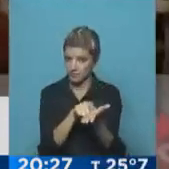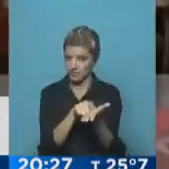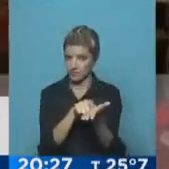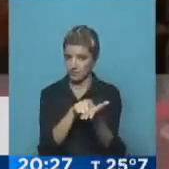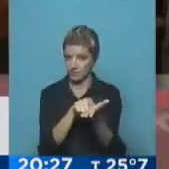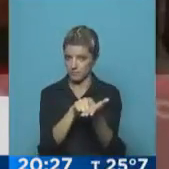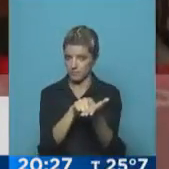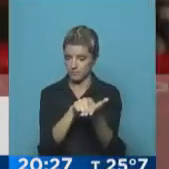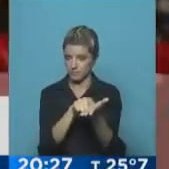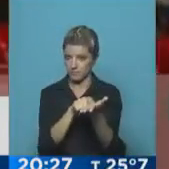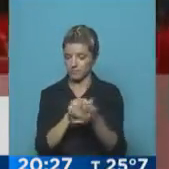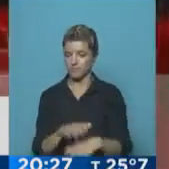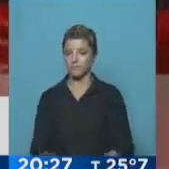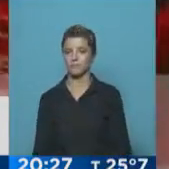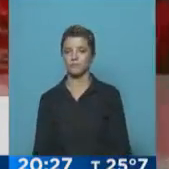que también